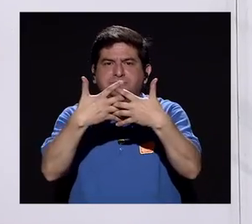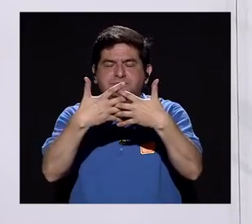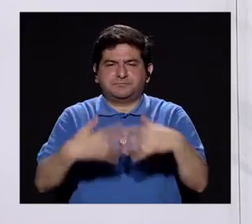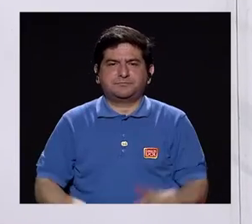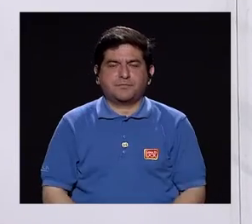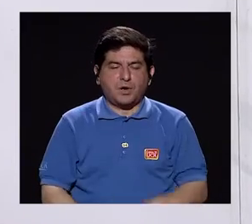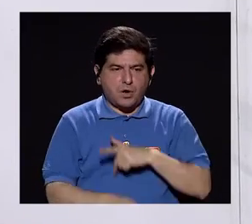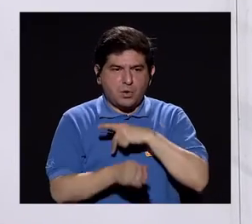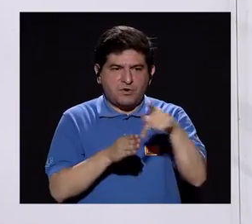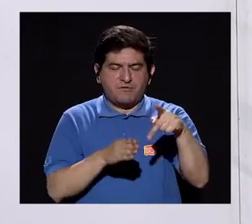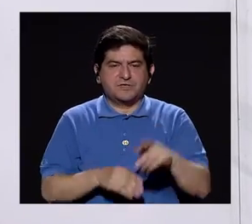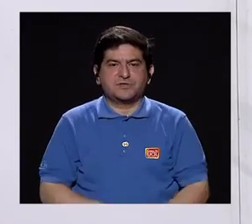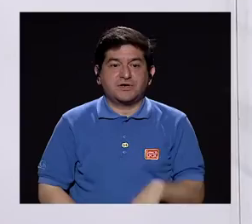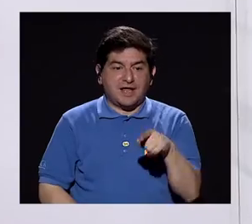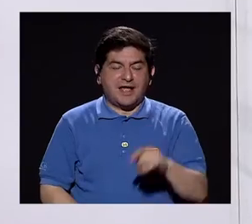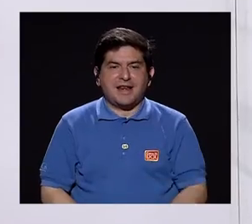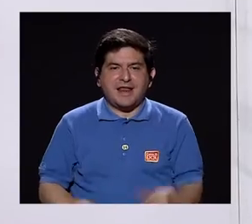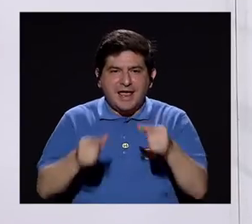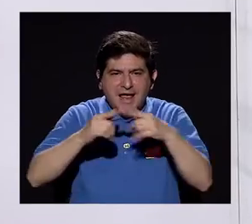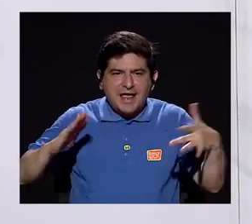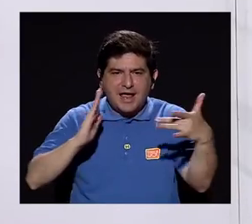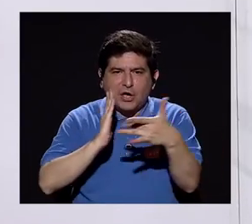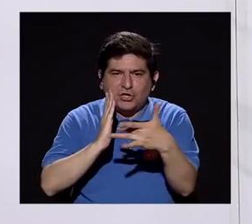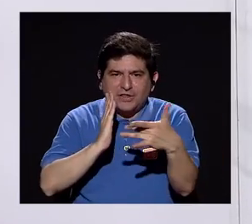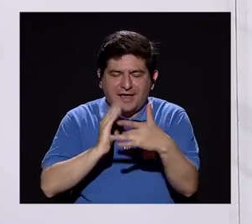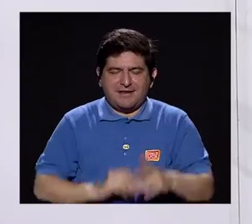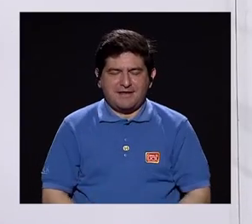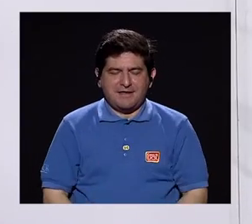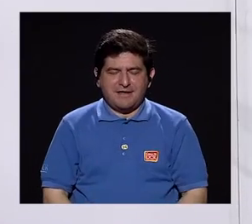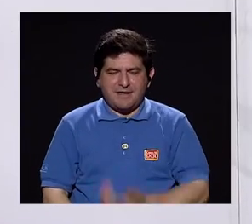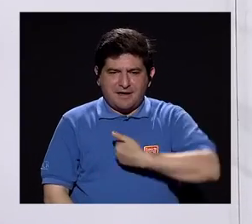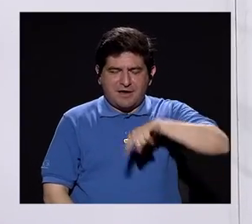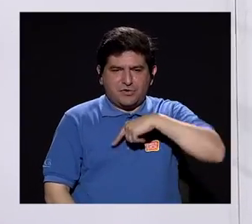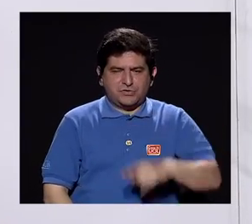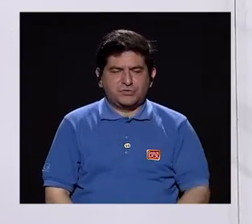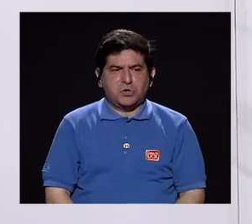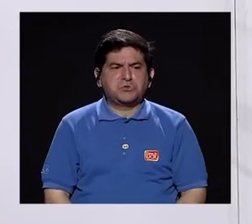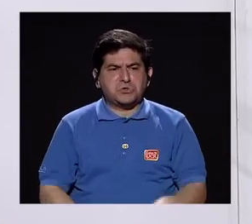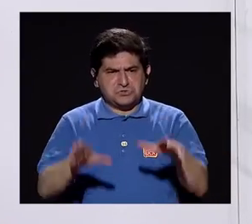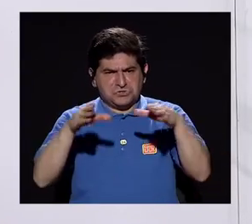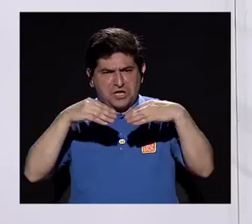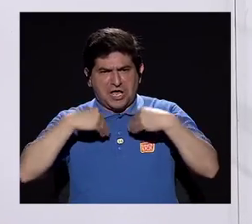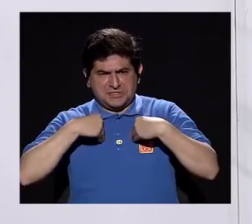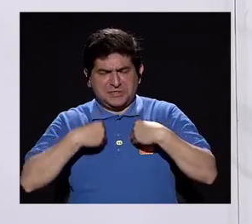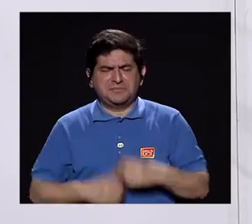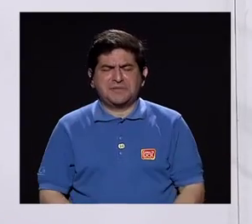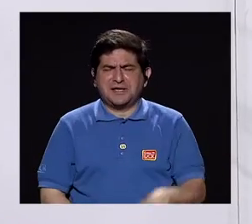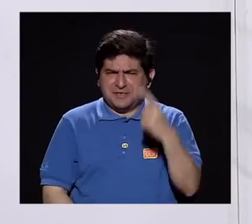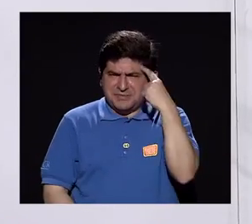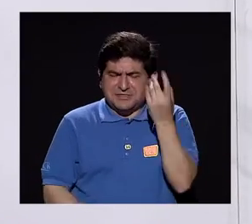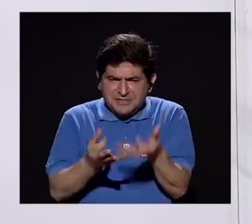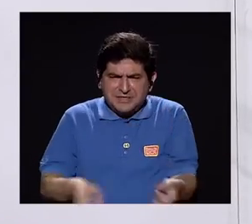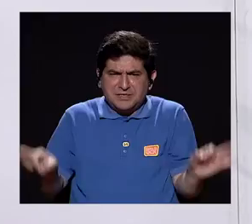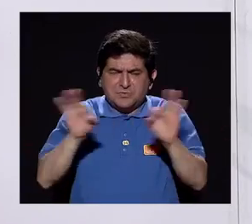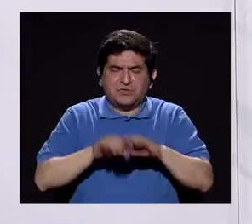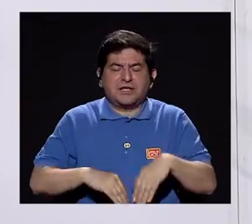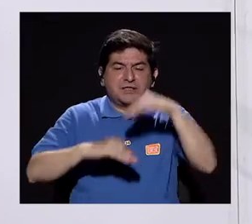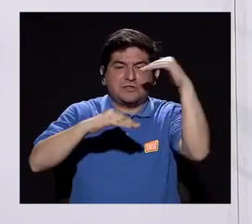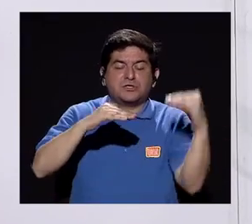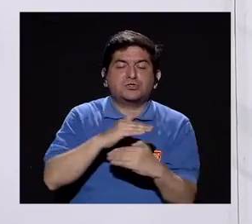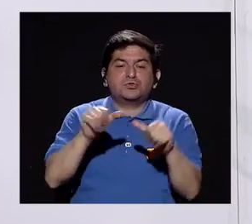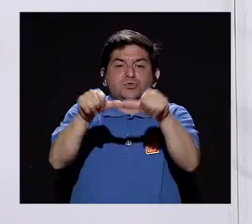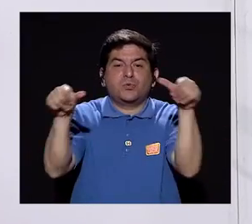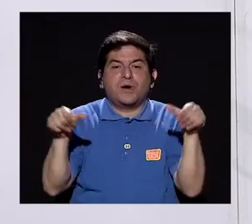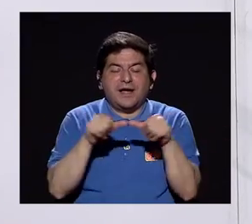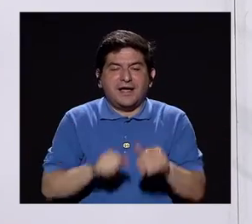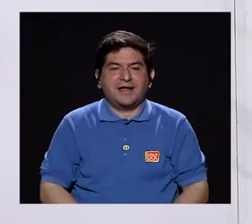buscando un profesional de geotecnia entonces cuando nosotros aceptamos participar en el proyecto que nos parece muy importante una de las varias de la